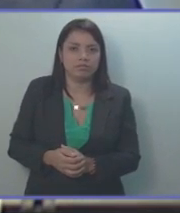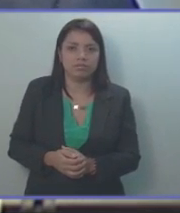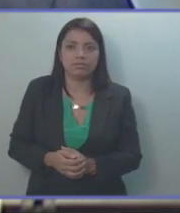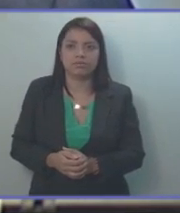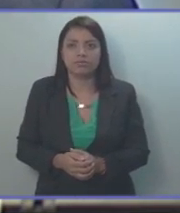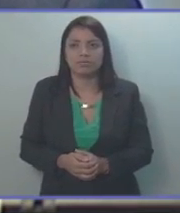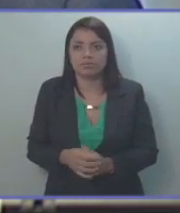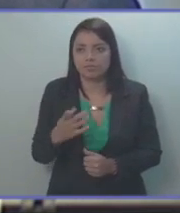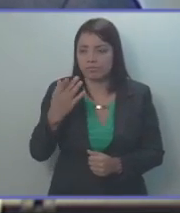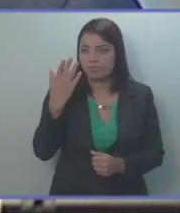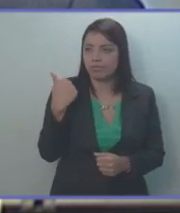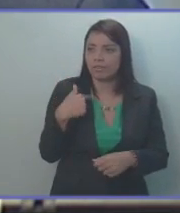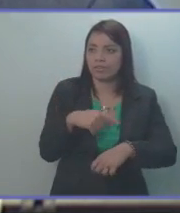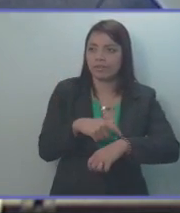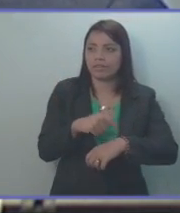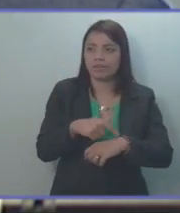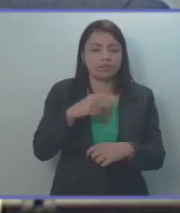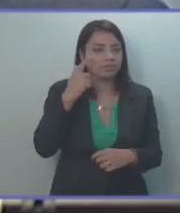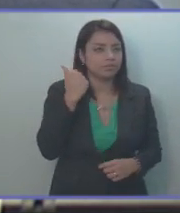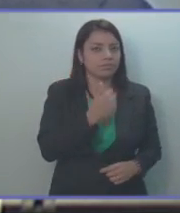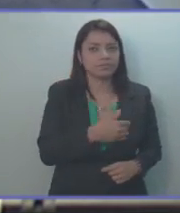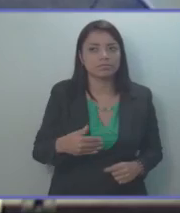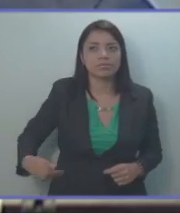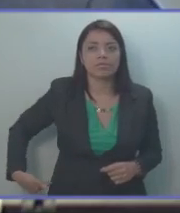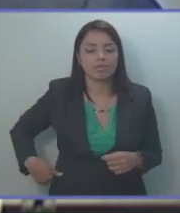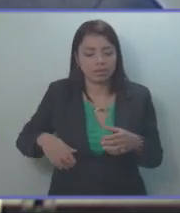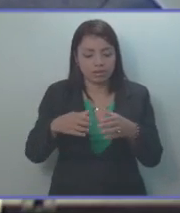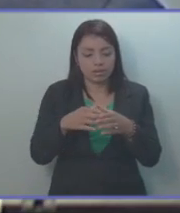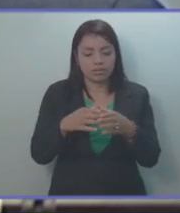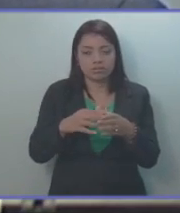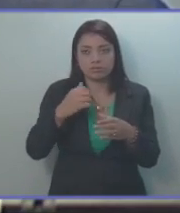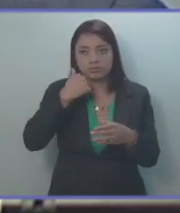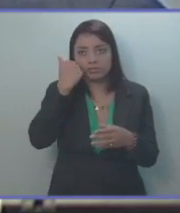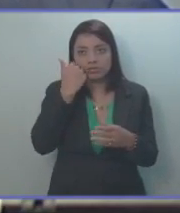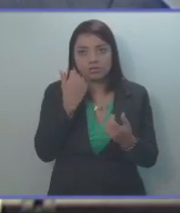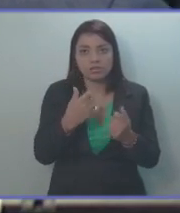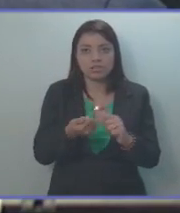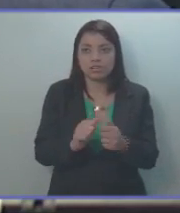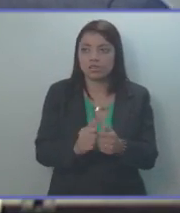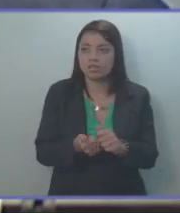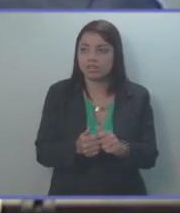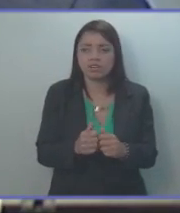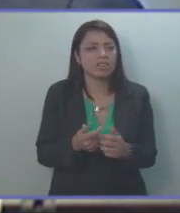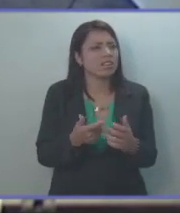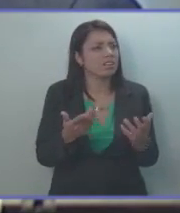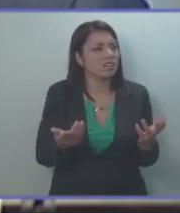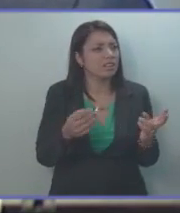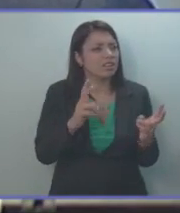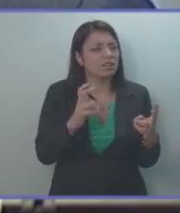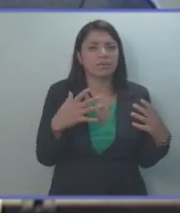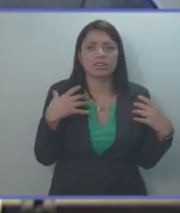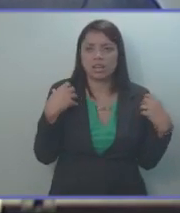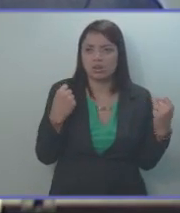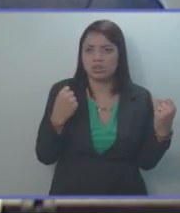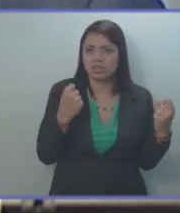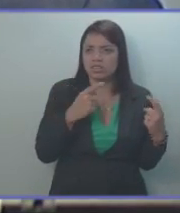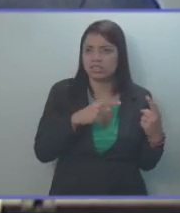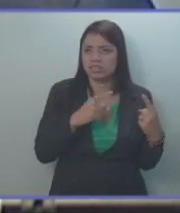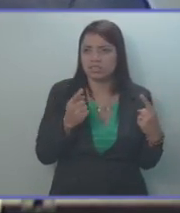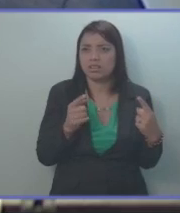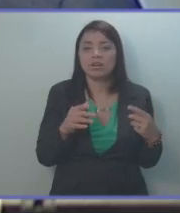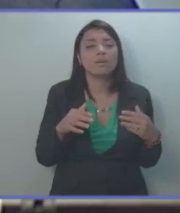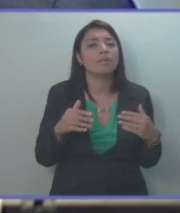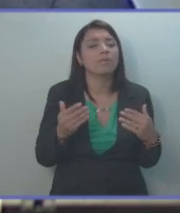Y hace un momento platicábamos con el señor presidente de la Comisión de Juventud y Deporte de Medellín, y esto que tiene que ver con lo de salud. Porque